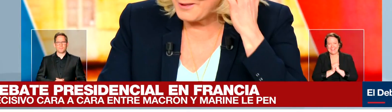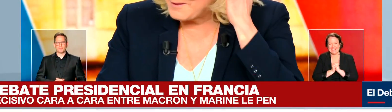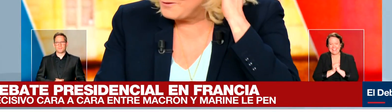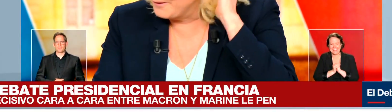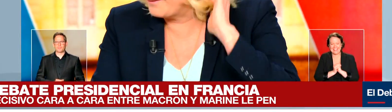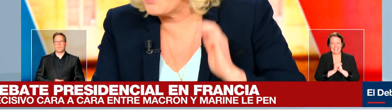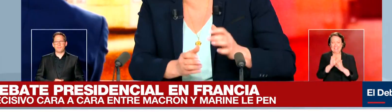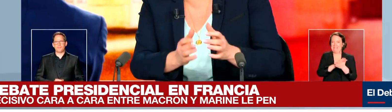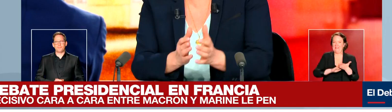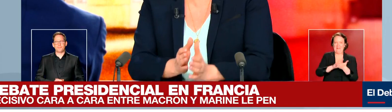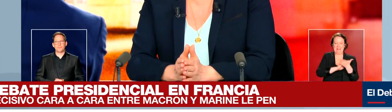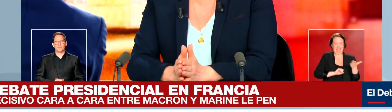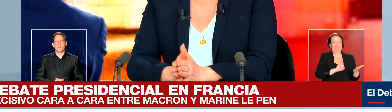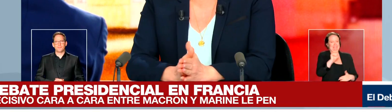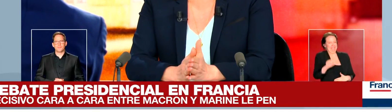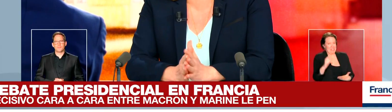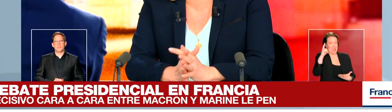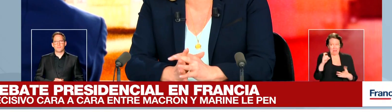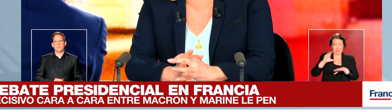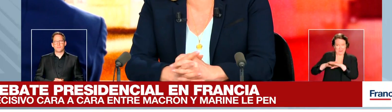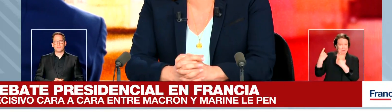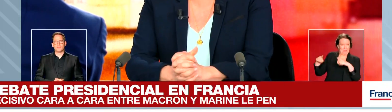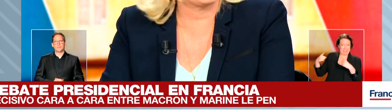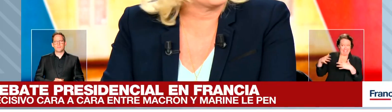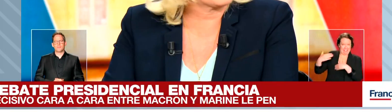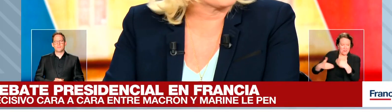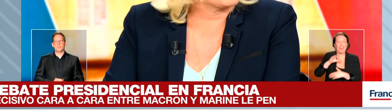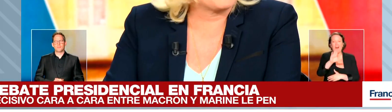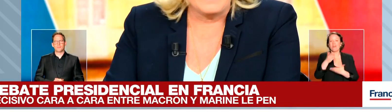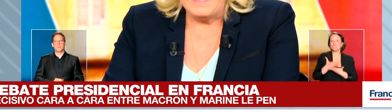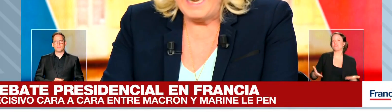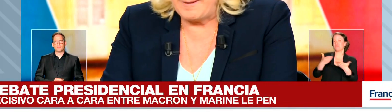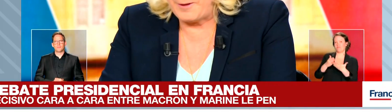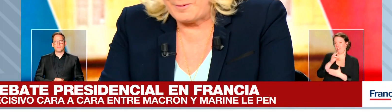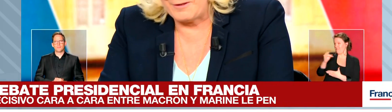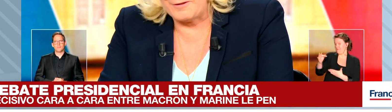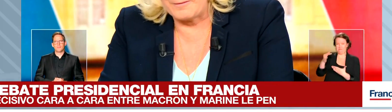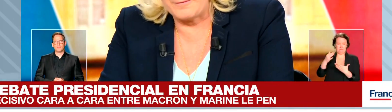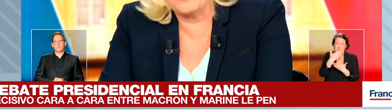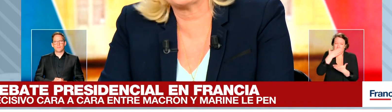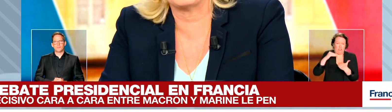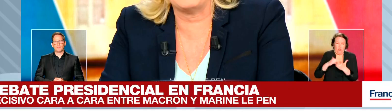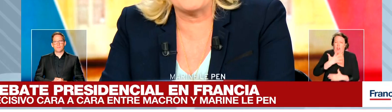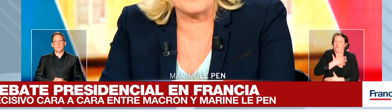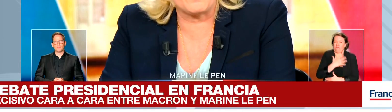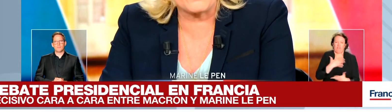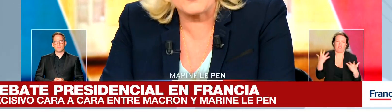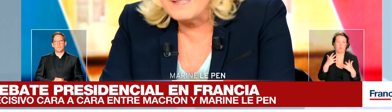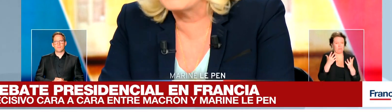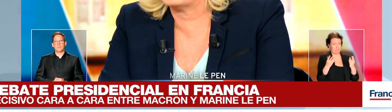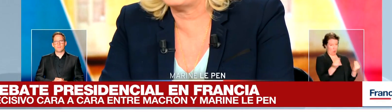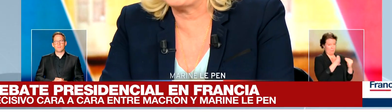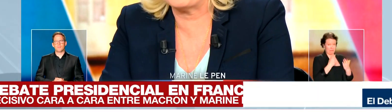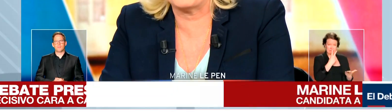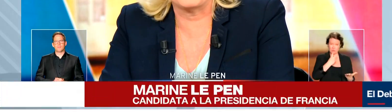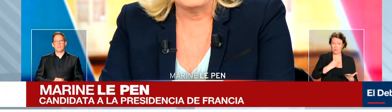Bueno, no le hemos quitado segundos. Yo iba a decir precisamente que la mayor ventaja de Francia es su pueblo, un pueblo